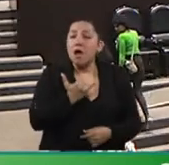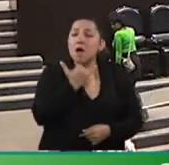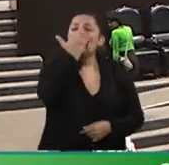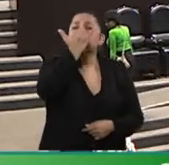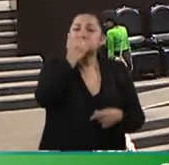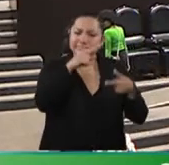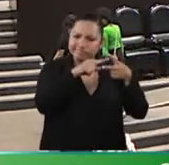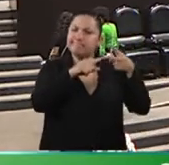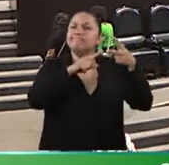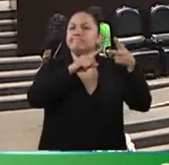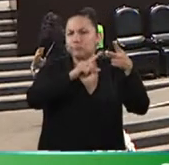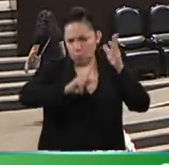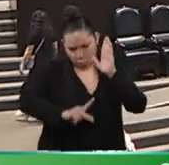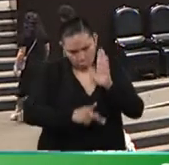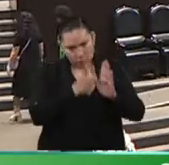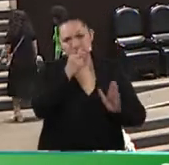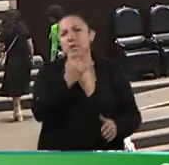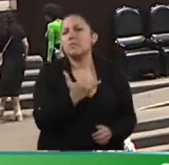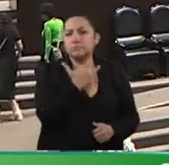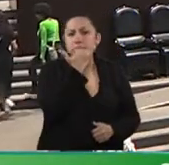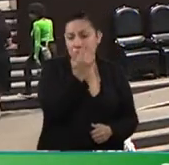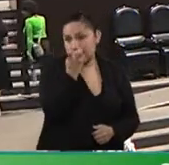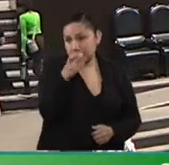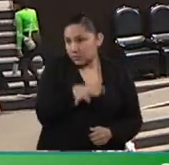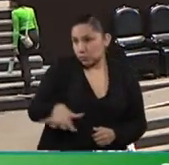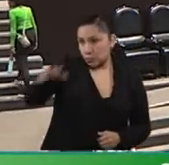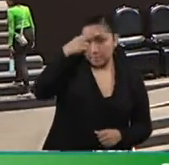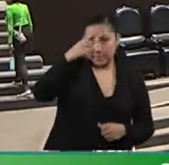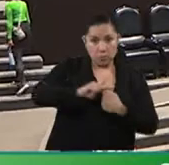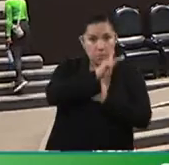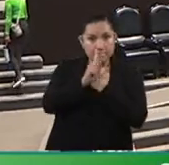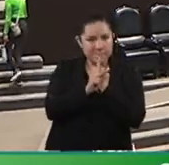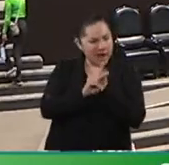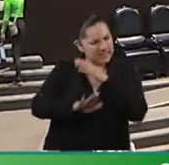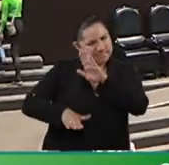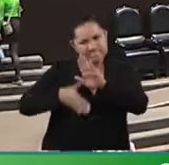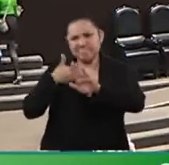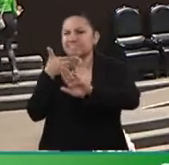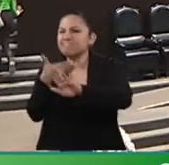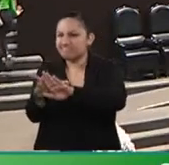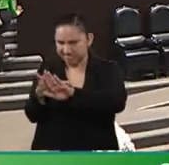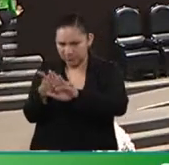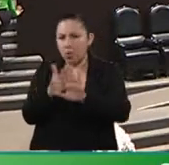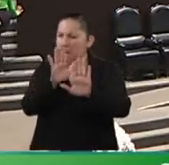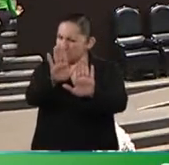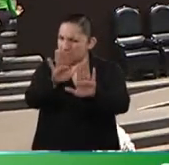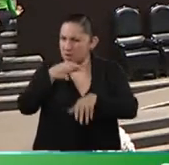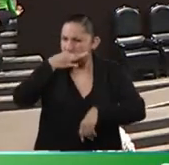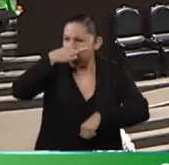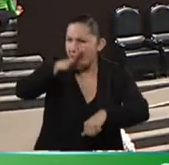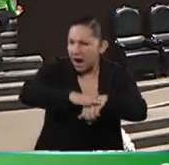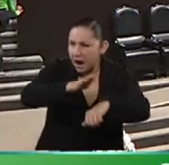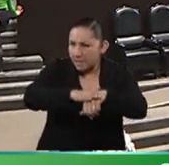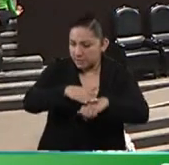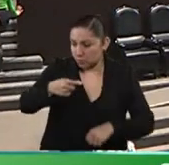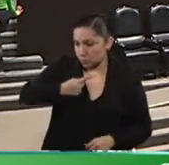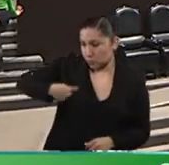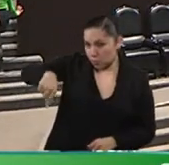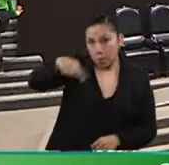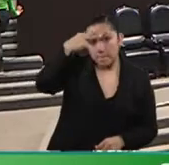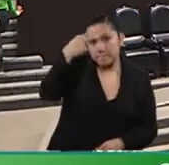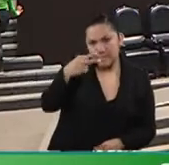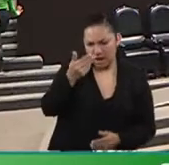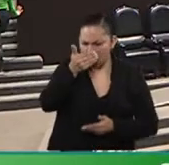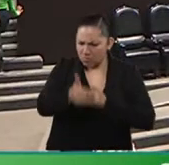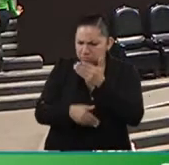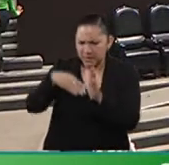la República pero les anticipo México se levantará y la historia los